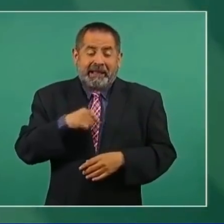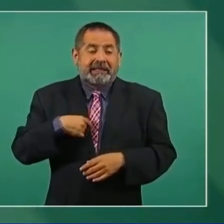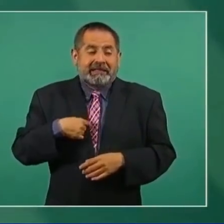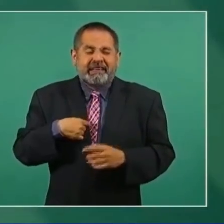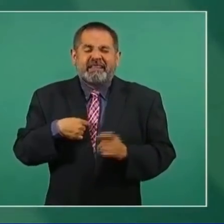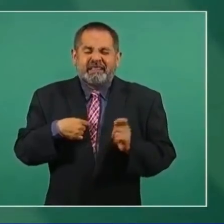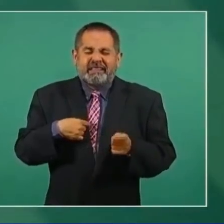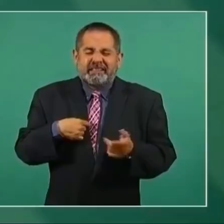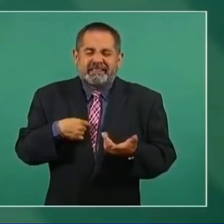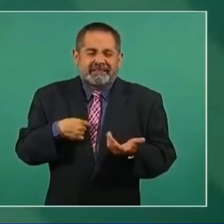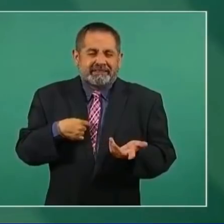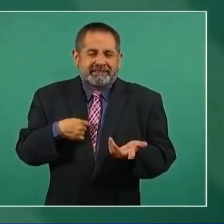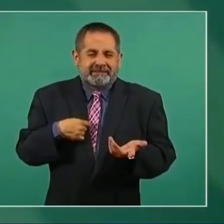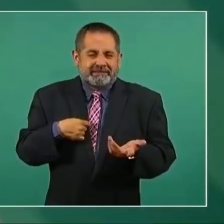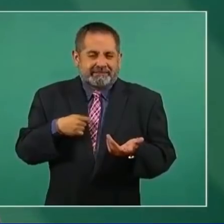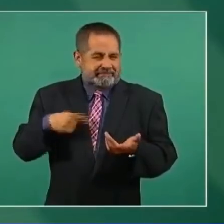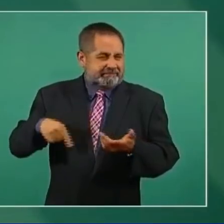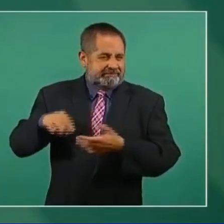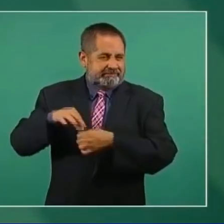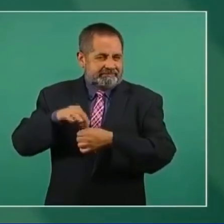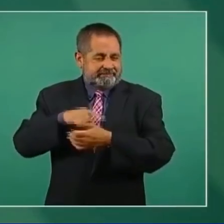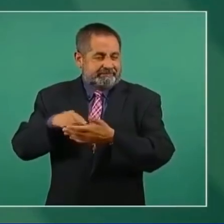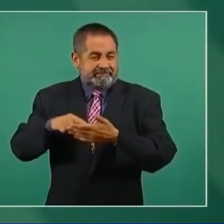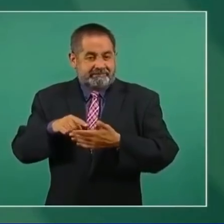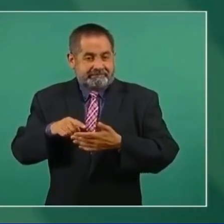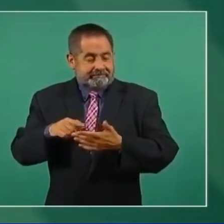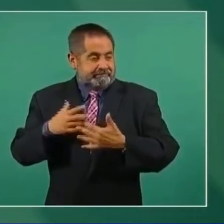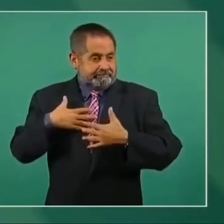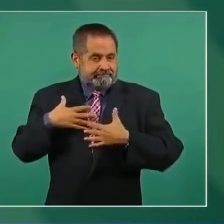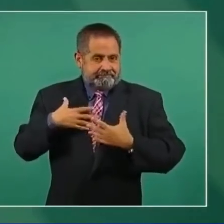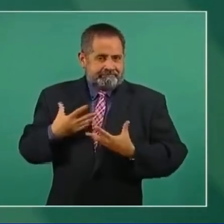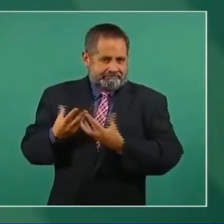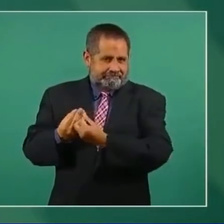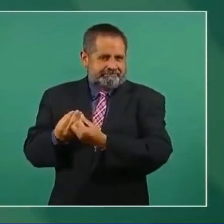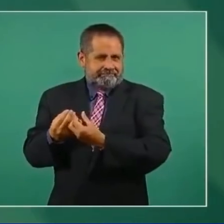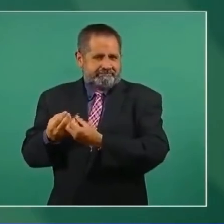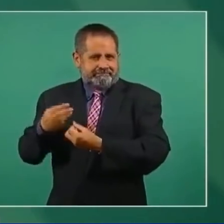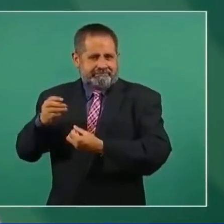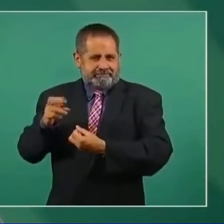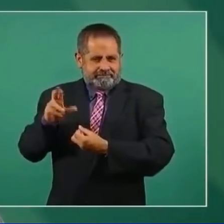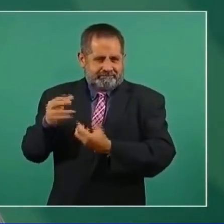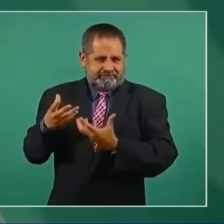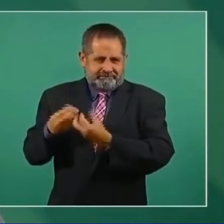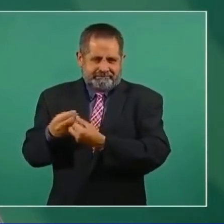de que el movimiento al que pertenezco,